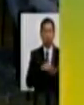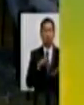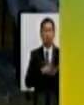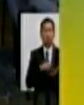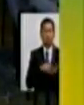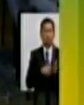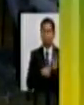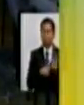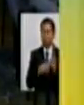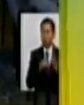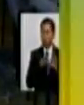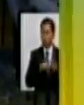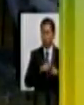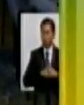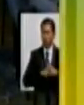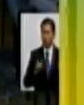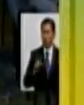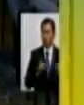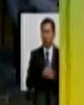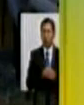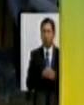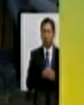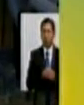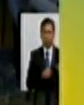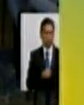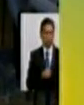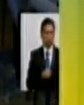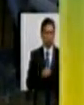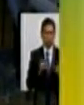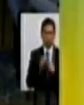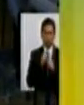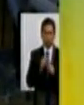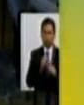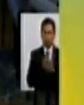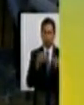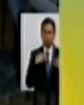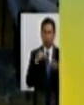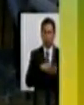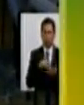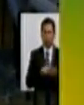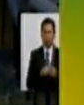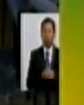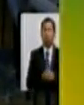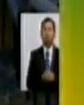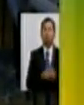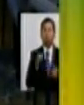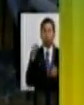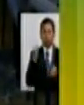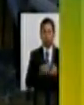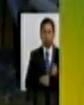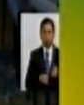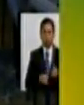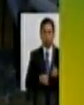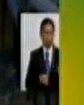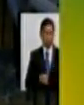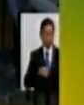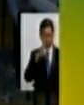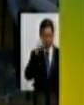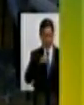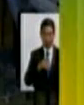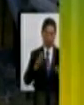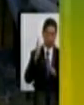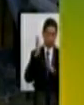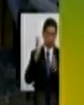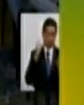que decidí traer nuestro caso hasta este templo de derecho y justicia, preservando la paz, la